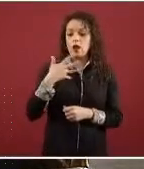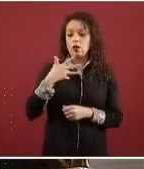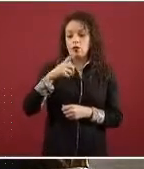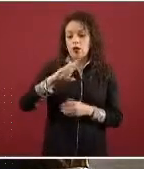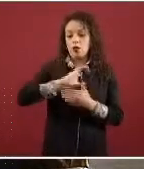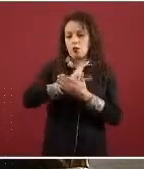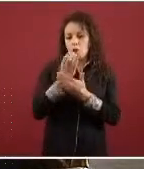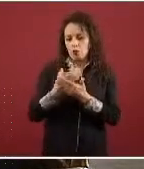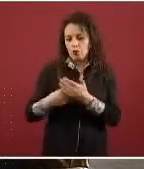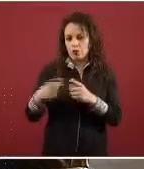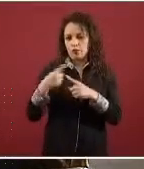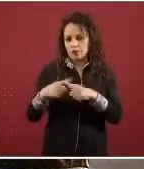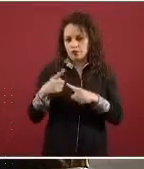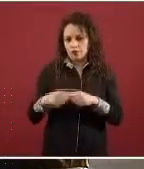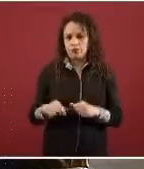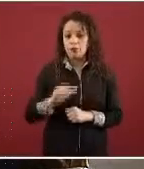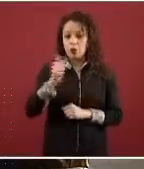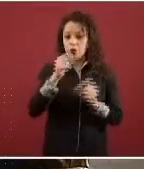que sigue,